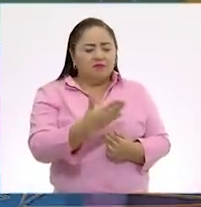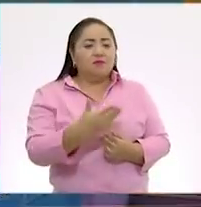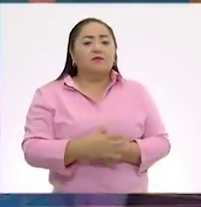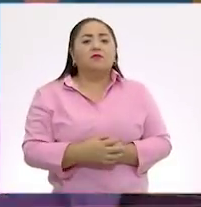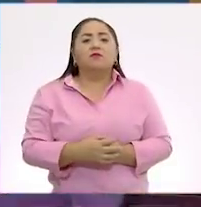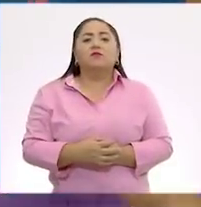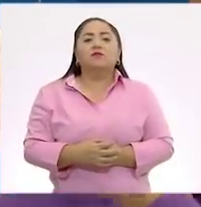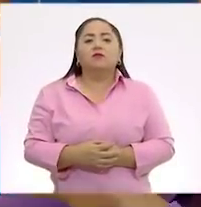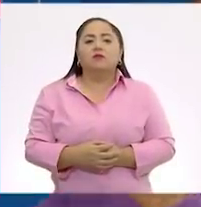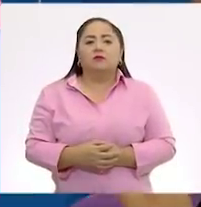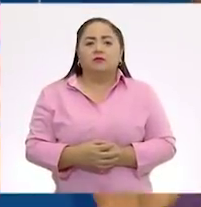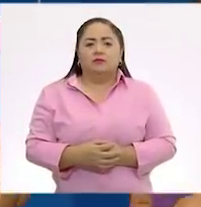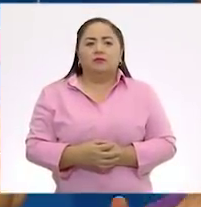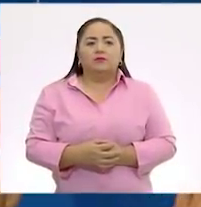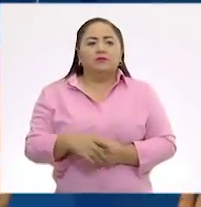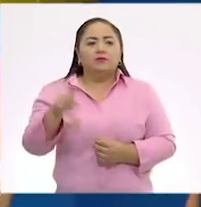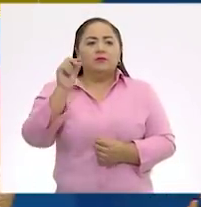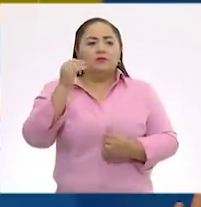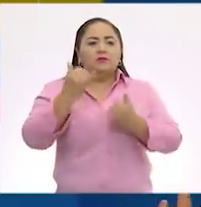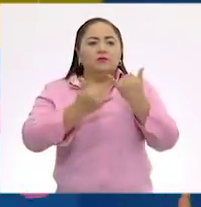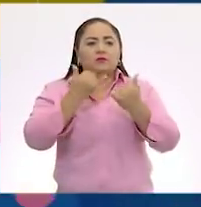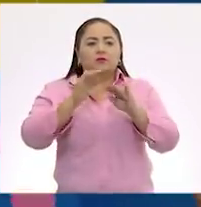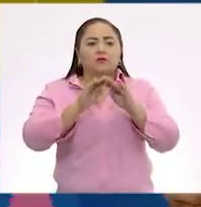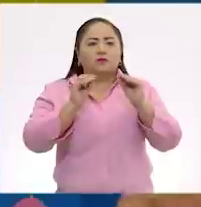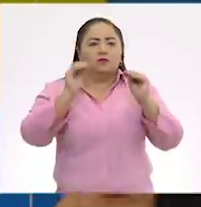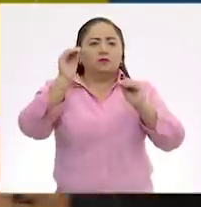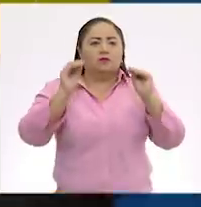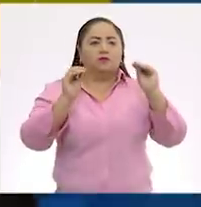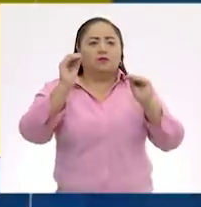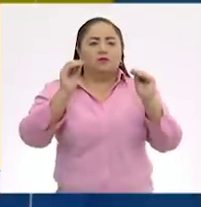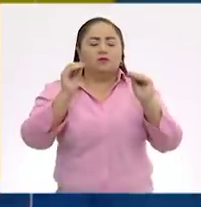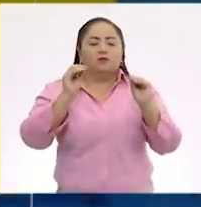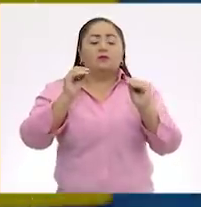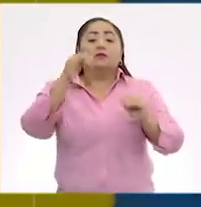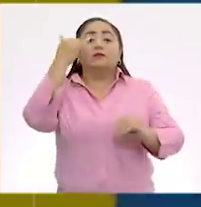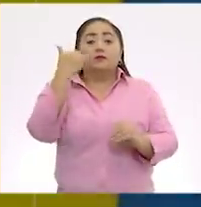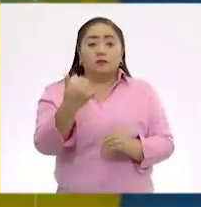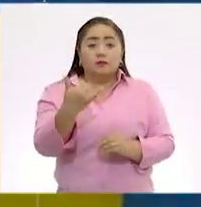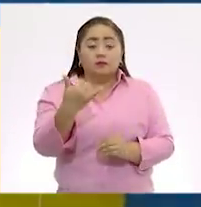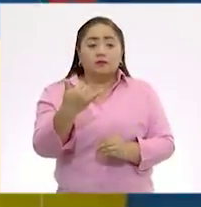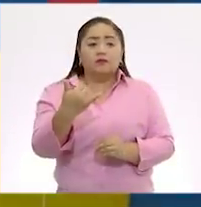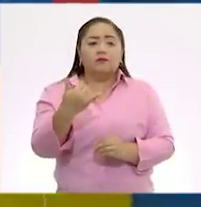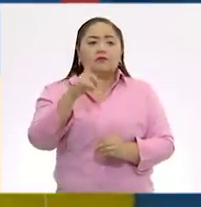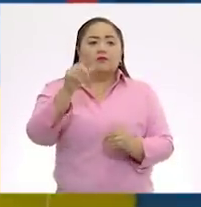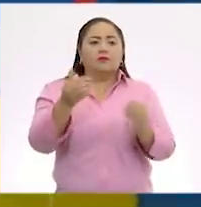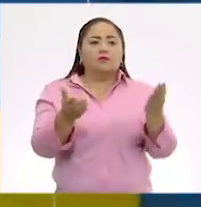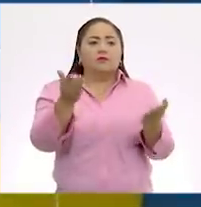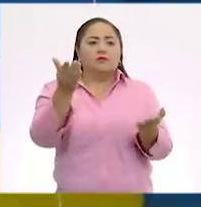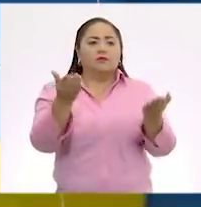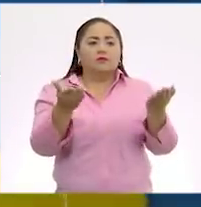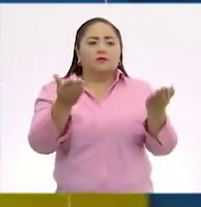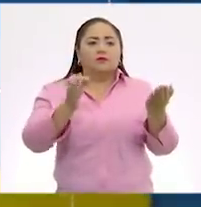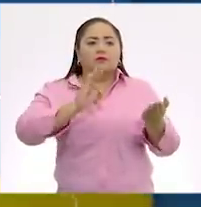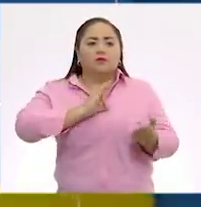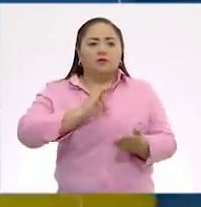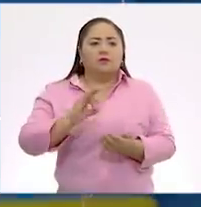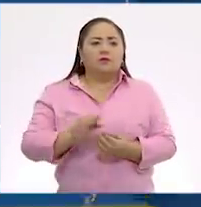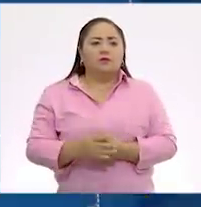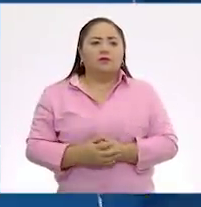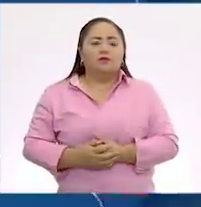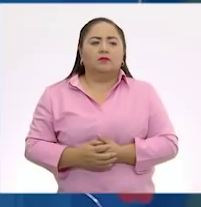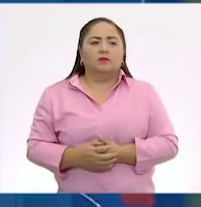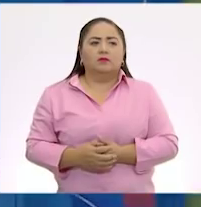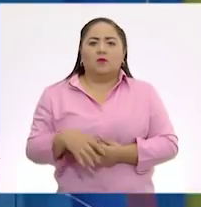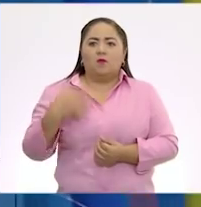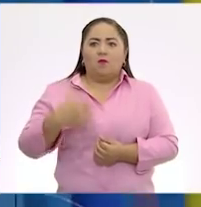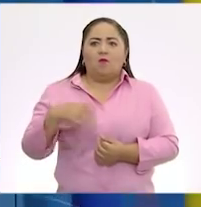Solo podemos igual jugar un poco con mover el hilo y balancearlo. Exactamente. ¡Oh!